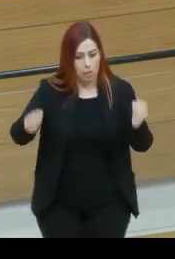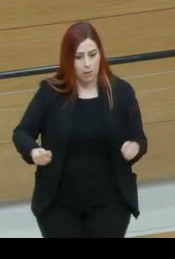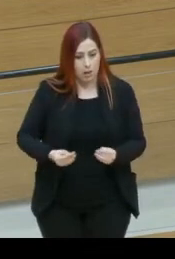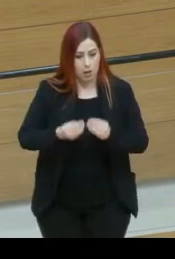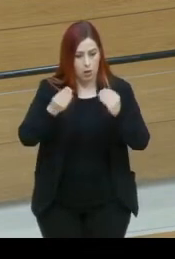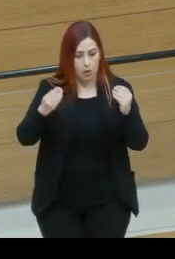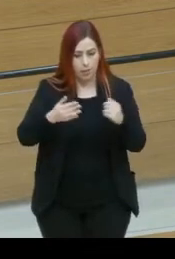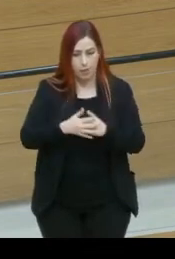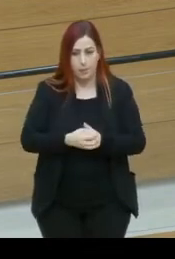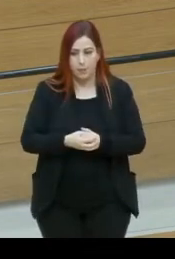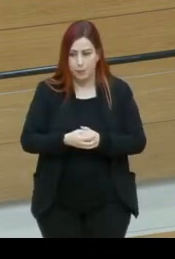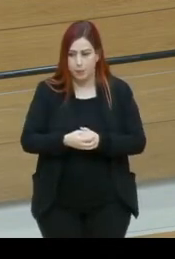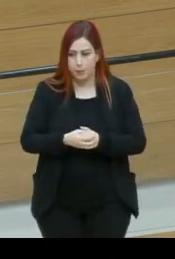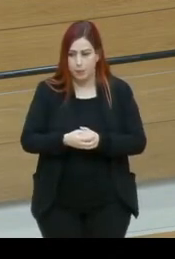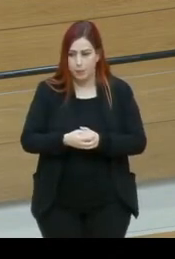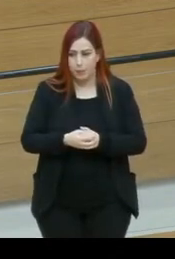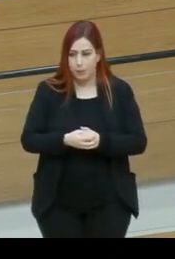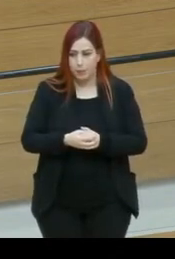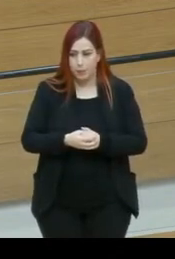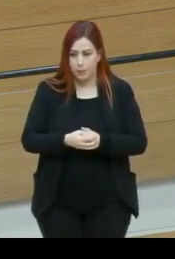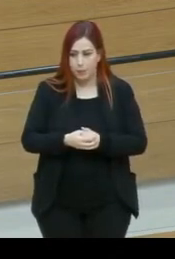pacientes.